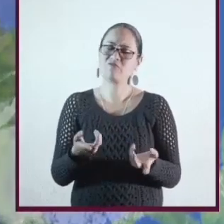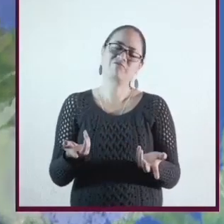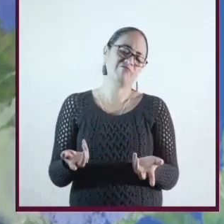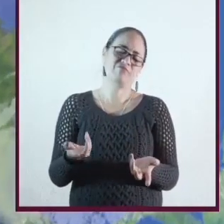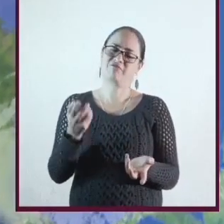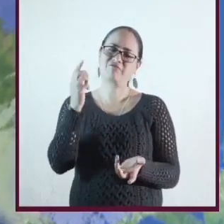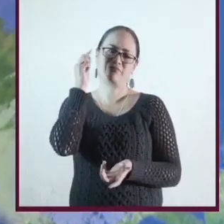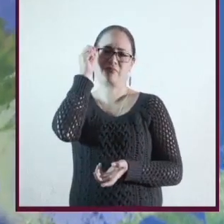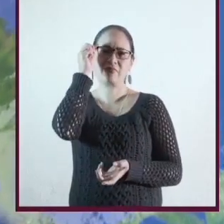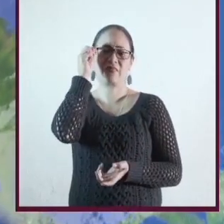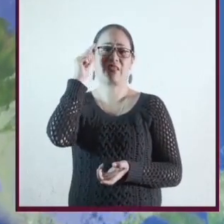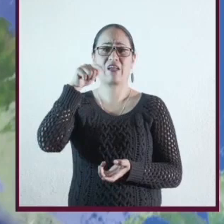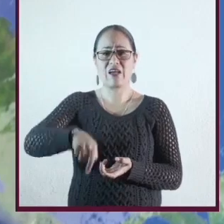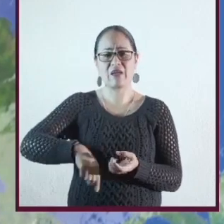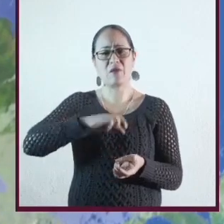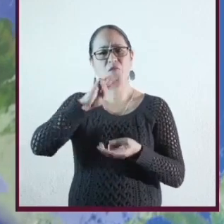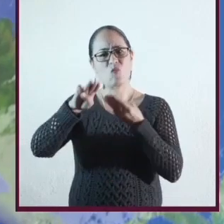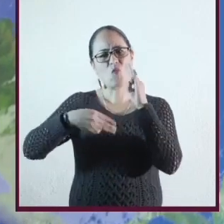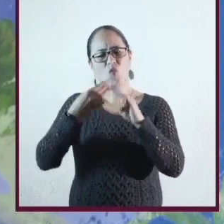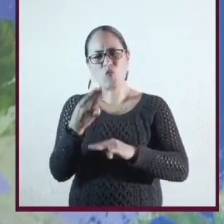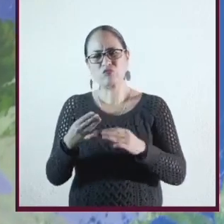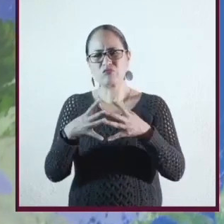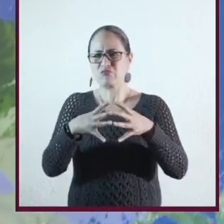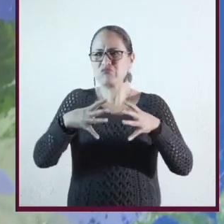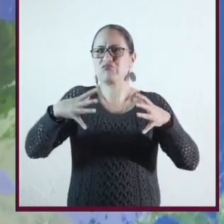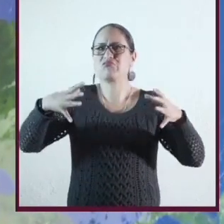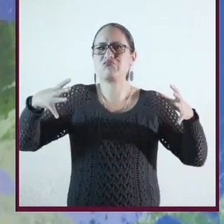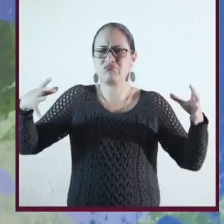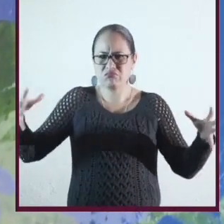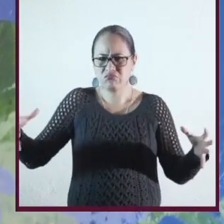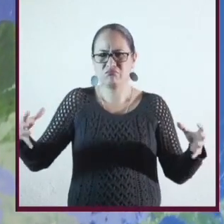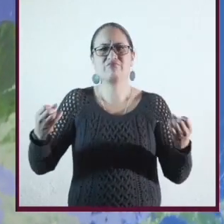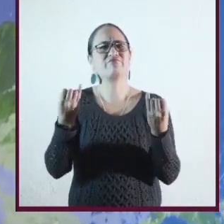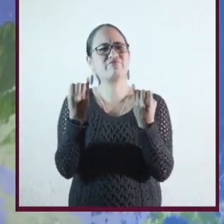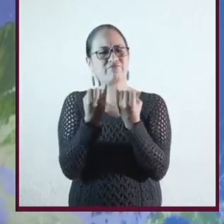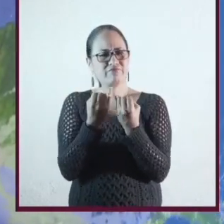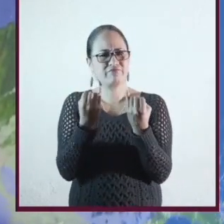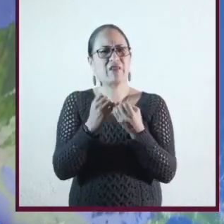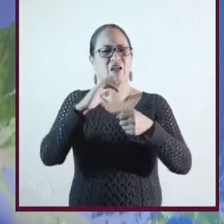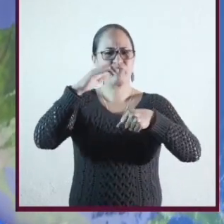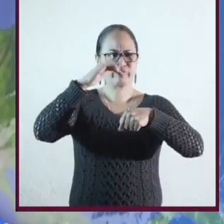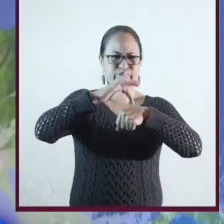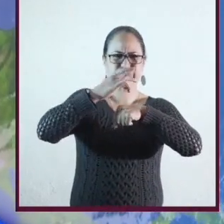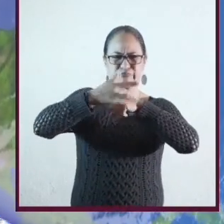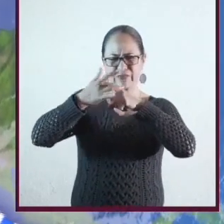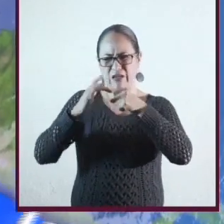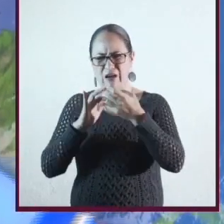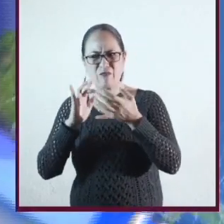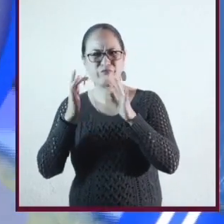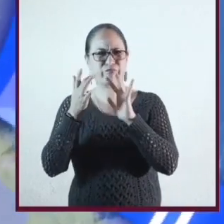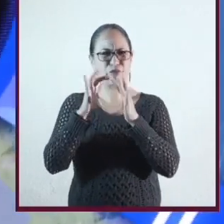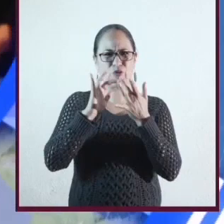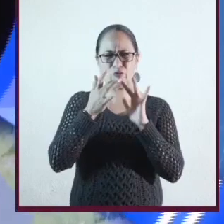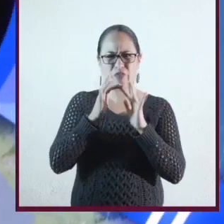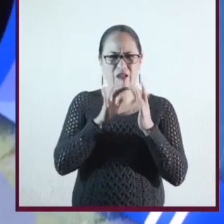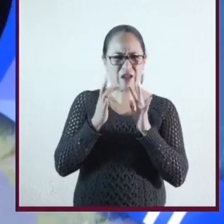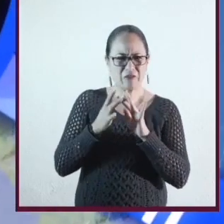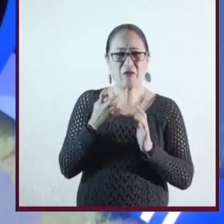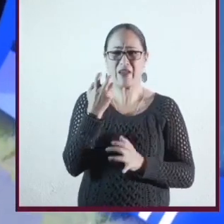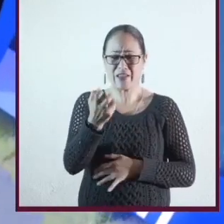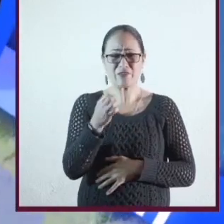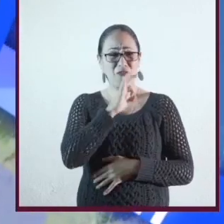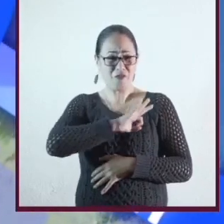más conocimientos que acompañan el proceso de globalización. Pero todo esto, ¿nos hace felices y